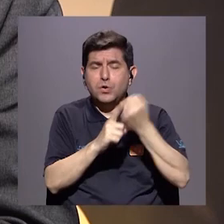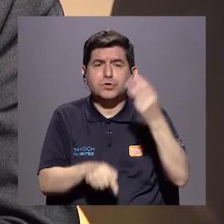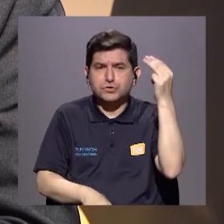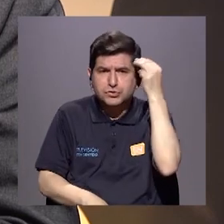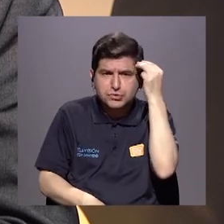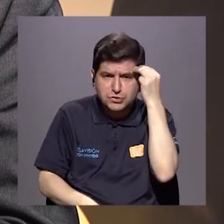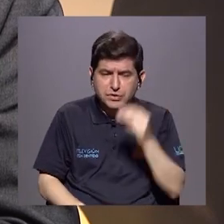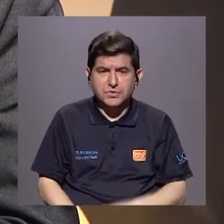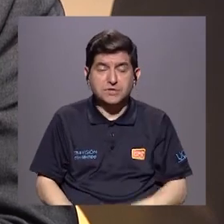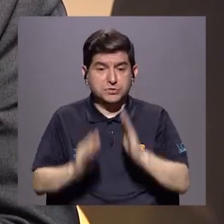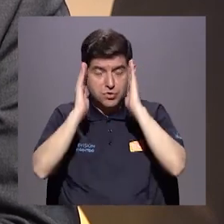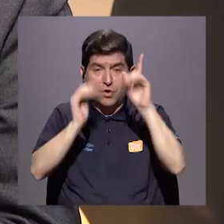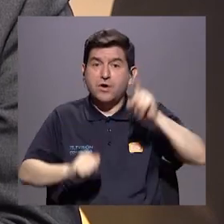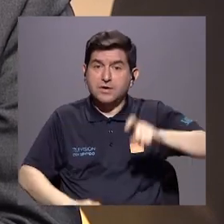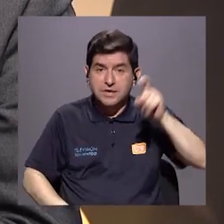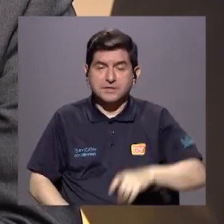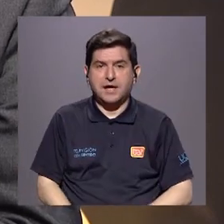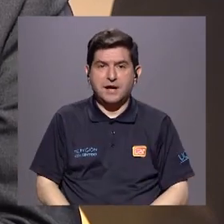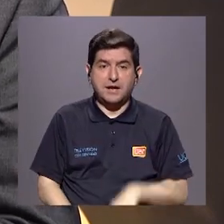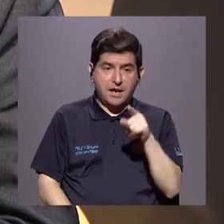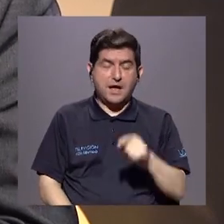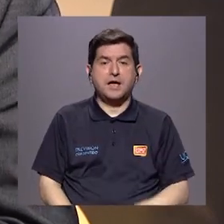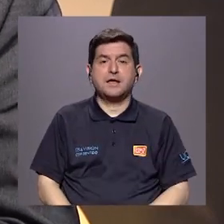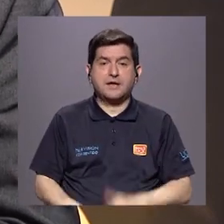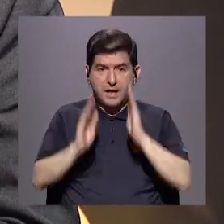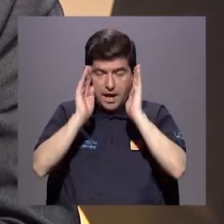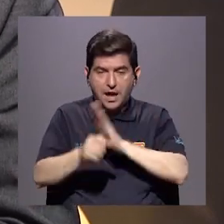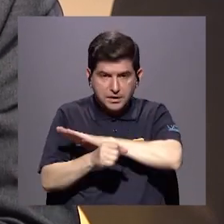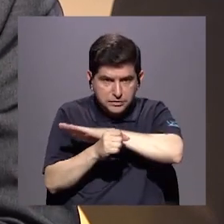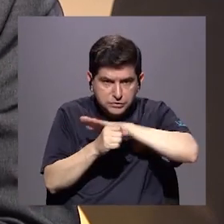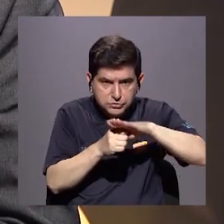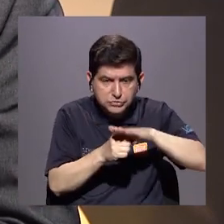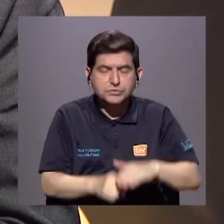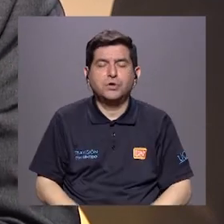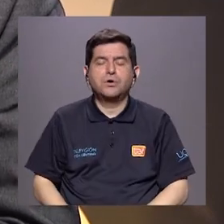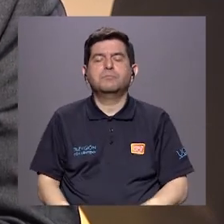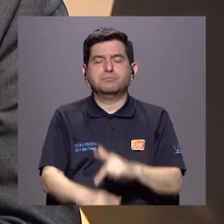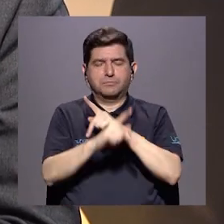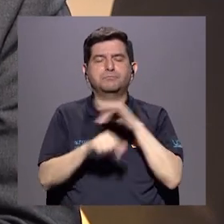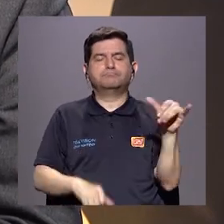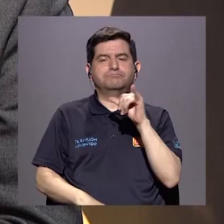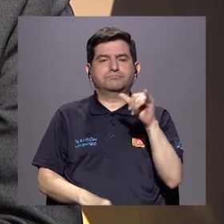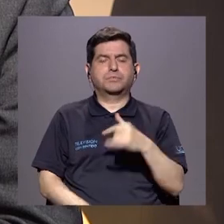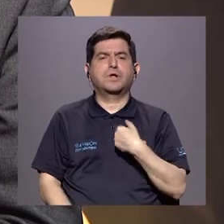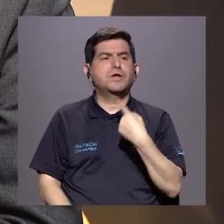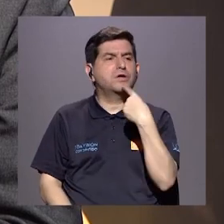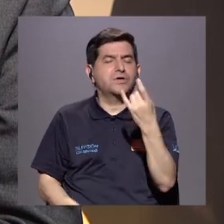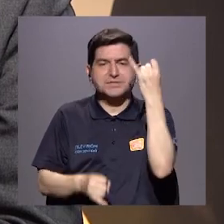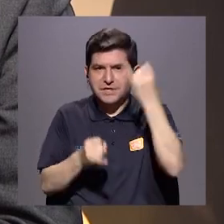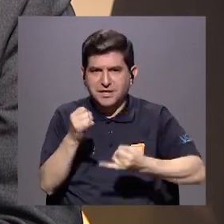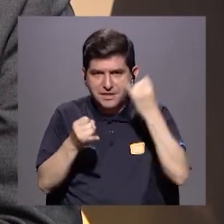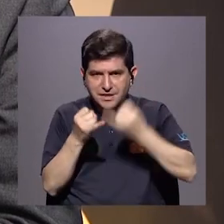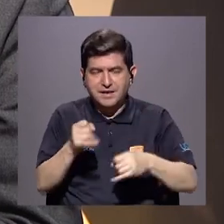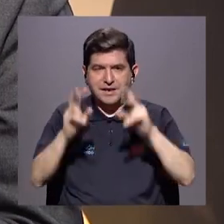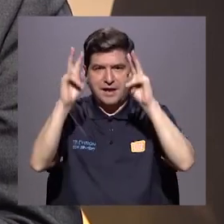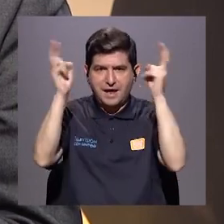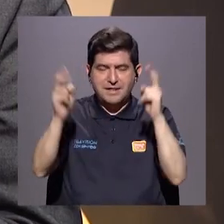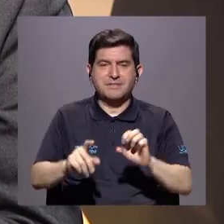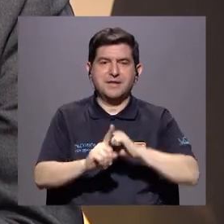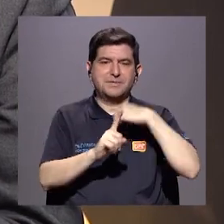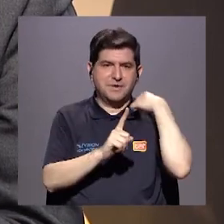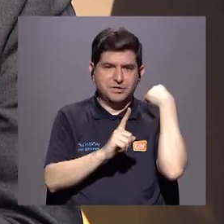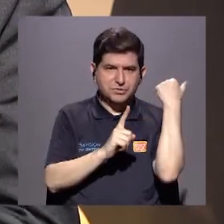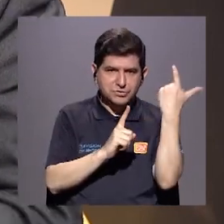mentales que son de atender y que se tratan integralmente también son un factor protector y quisiera señalar por último el tema que tiene que ver con lo